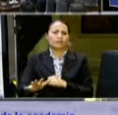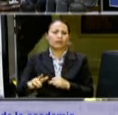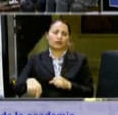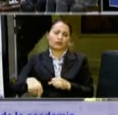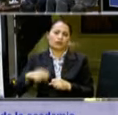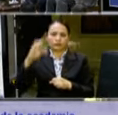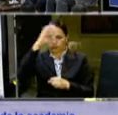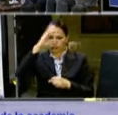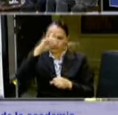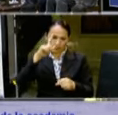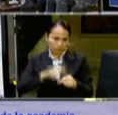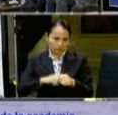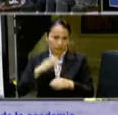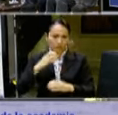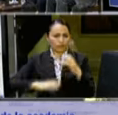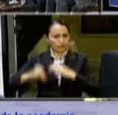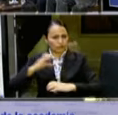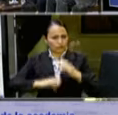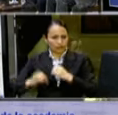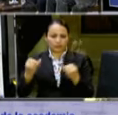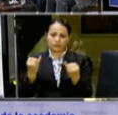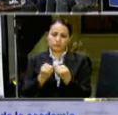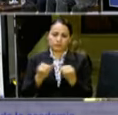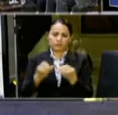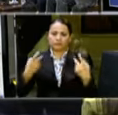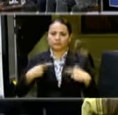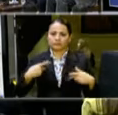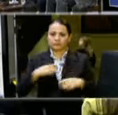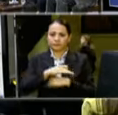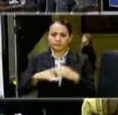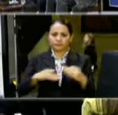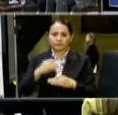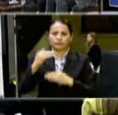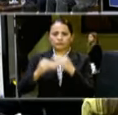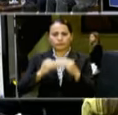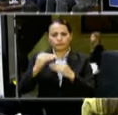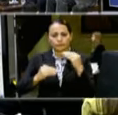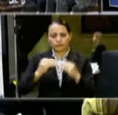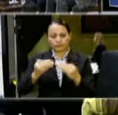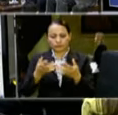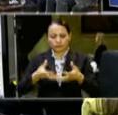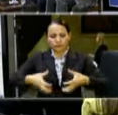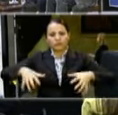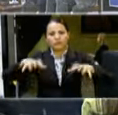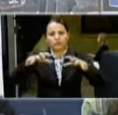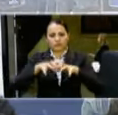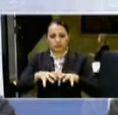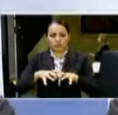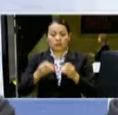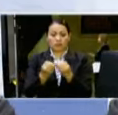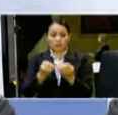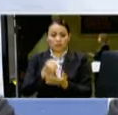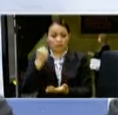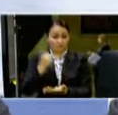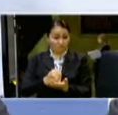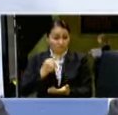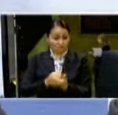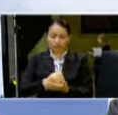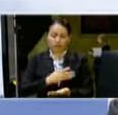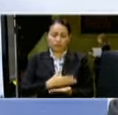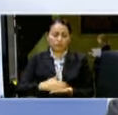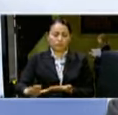cultural, comercial y de la propia diplomática para avanzar sus intereses a nivel global, descartando el uso de la fuerza militar. En